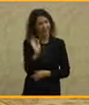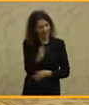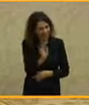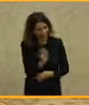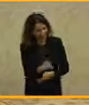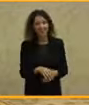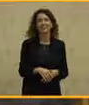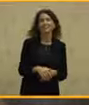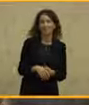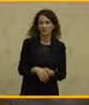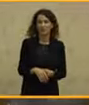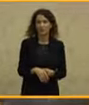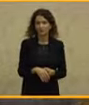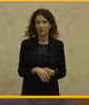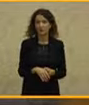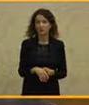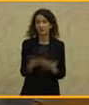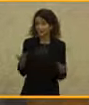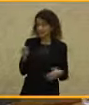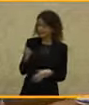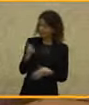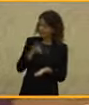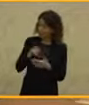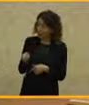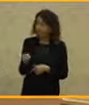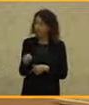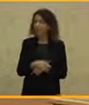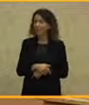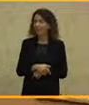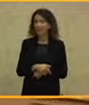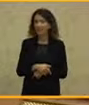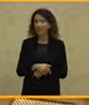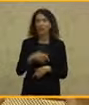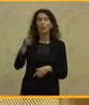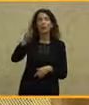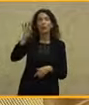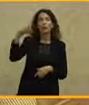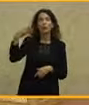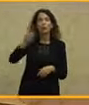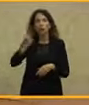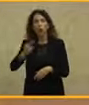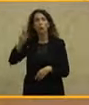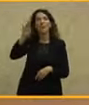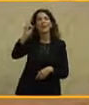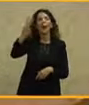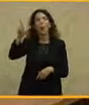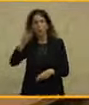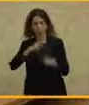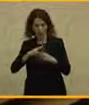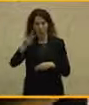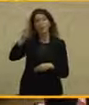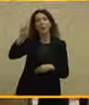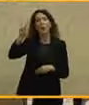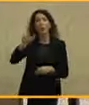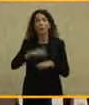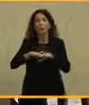un poco. Me pega el sol. Y por aquí tenemos a... Roberto. No, Raúl. Me llamo Raúl. Raúl.